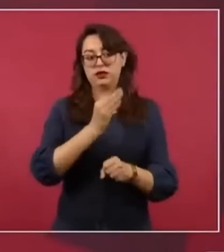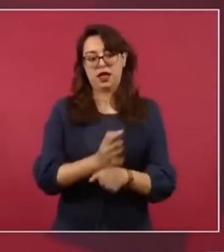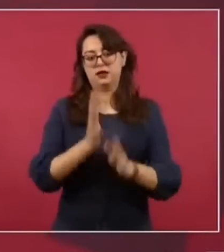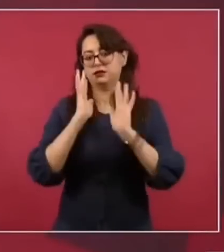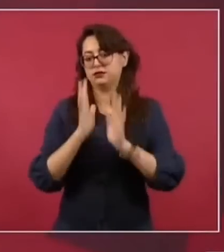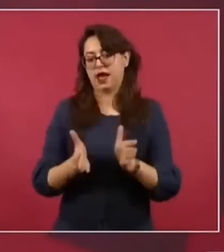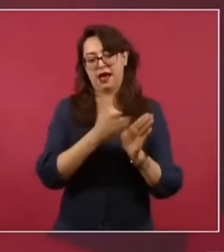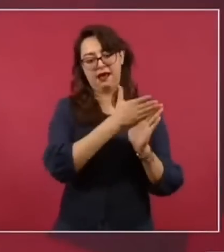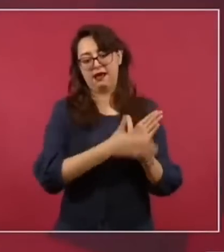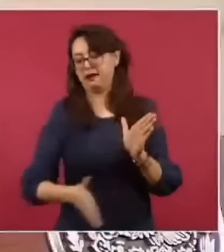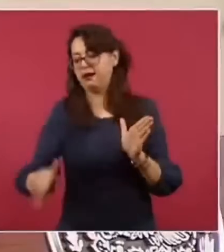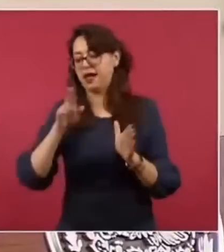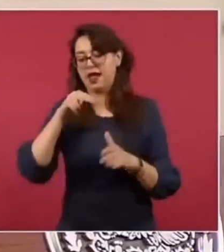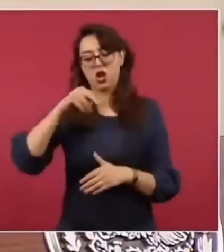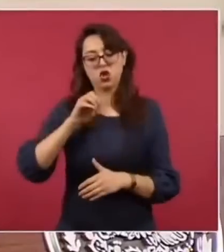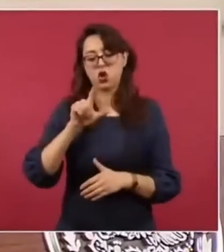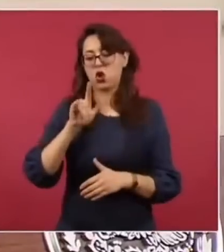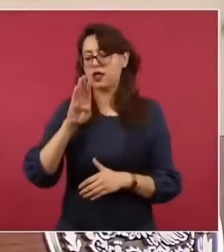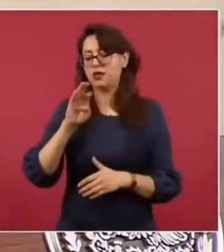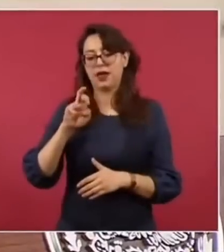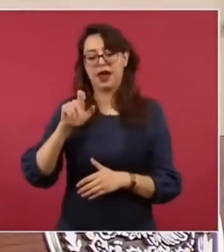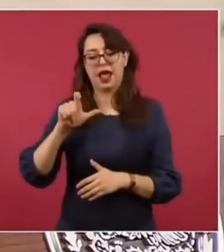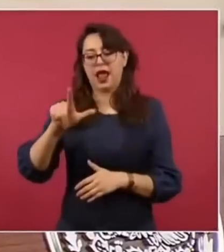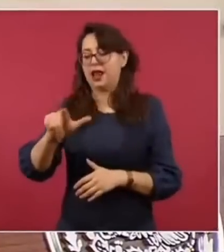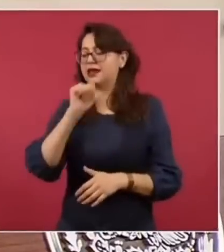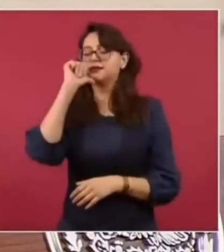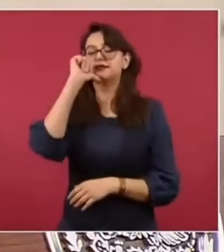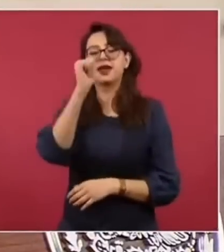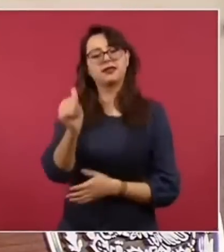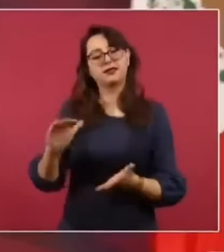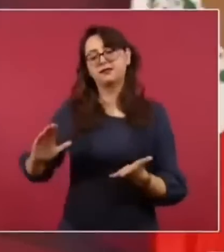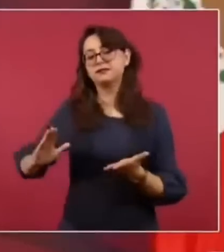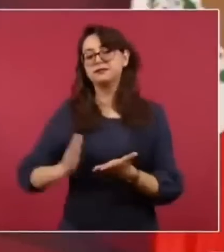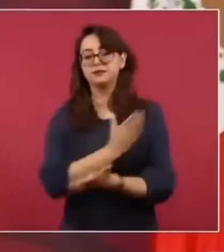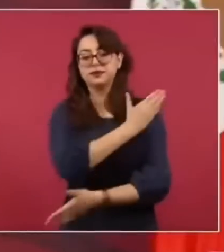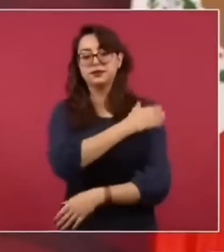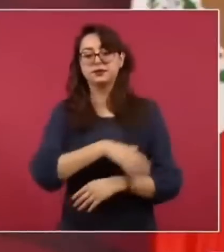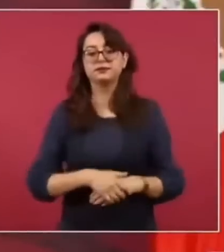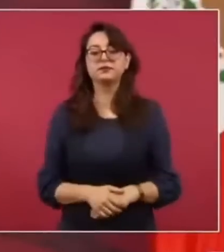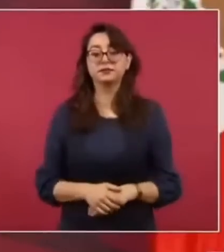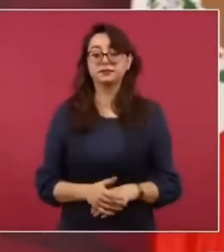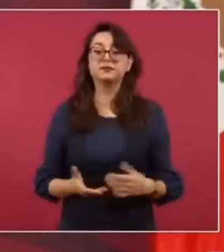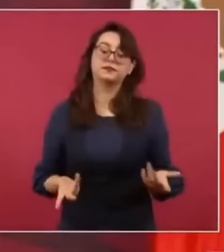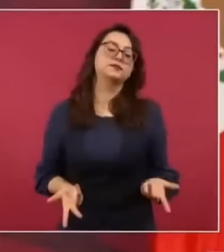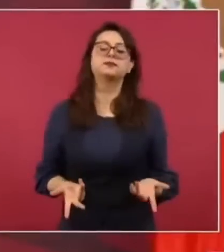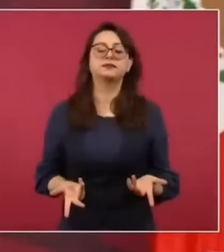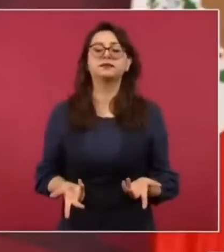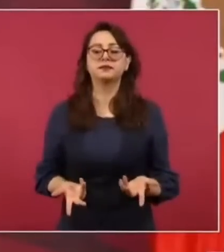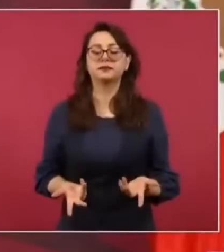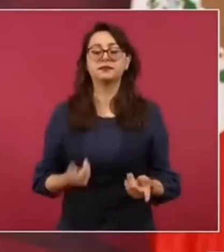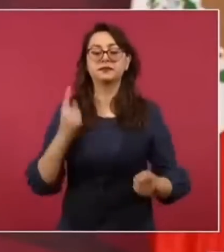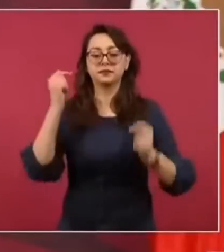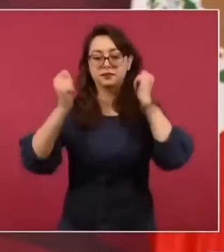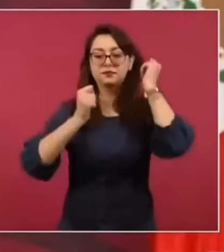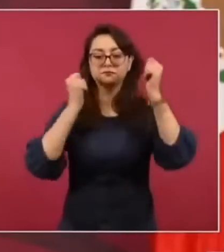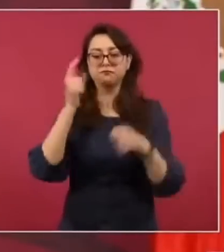no nos guiamos por esos esquemas, pero lo del turismo pues es muy importante